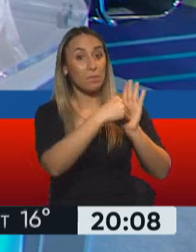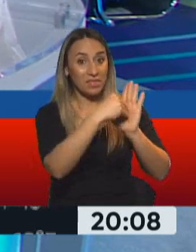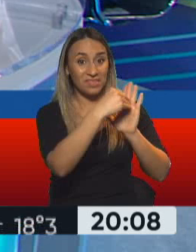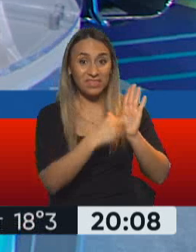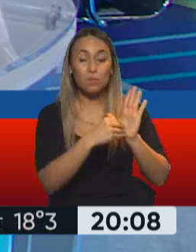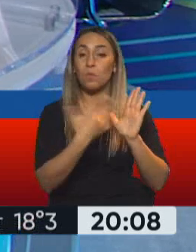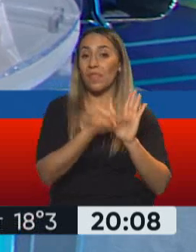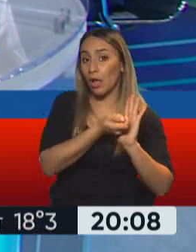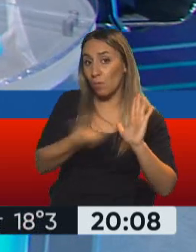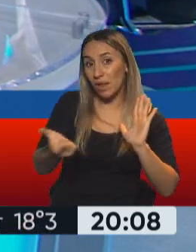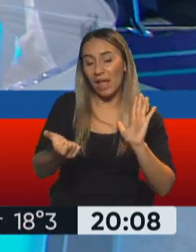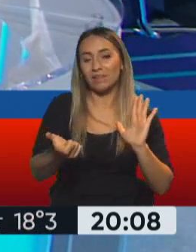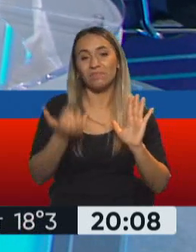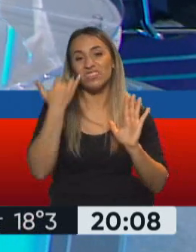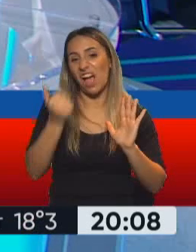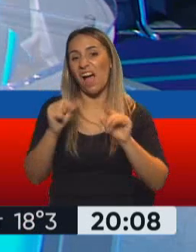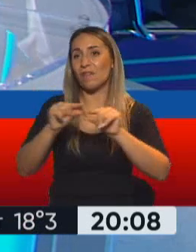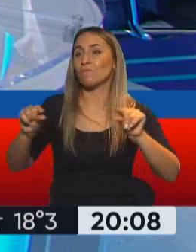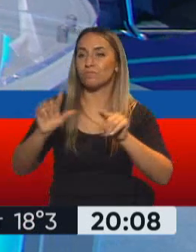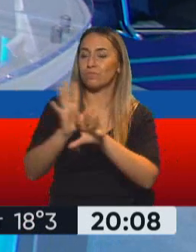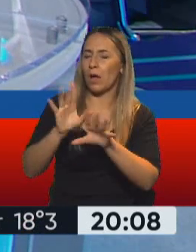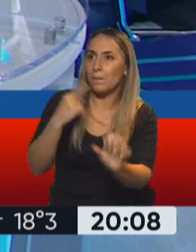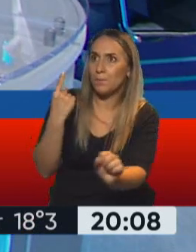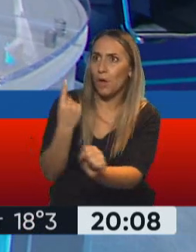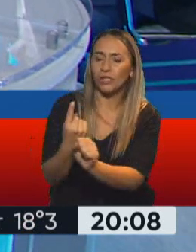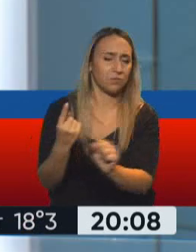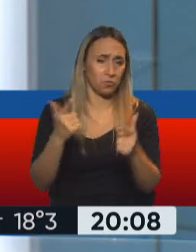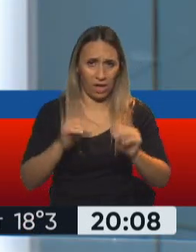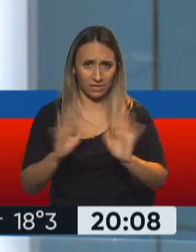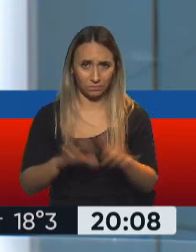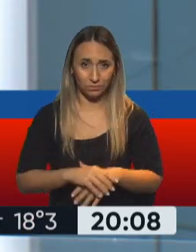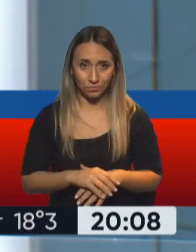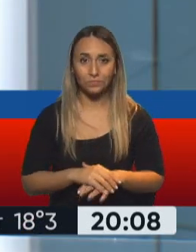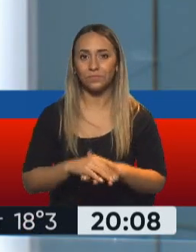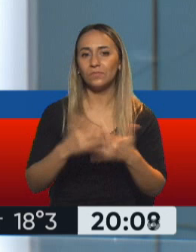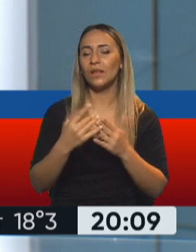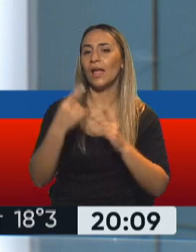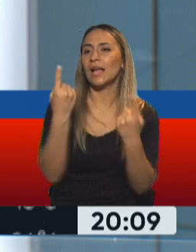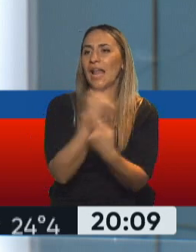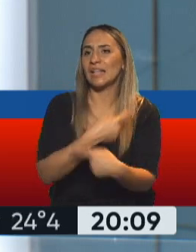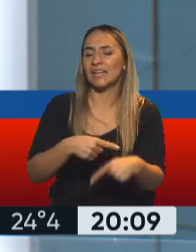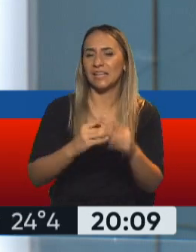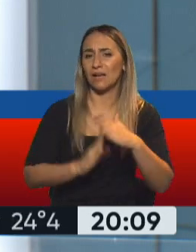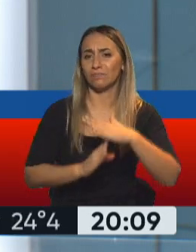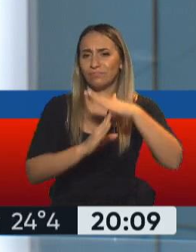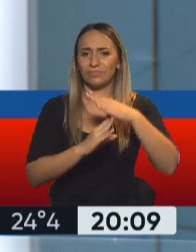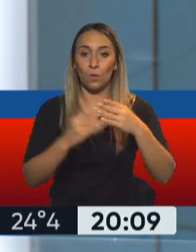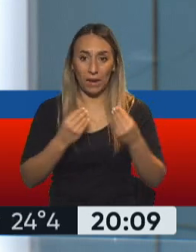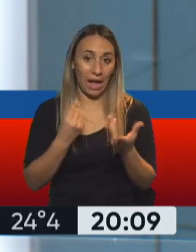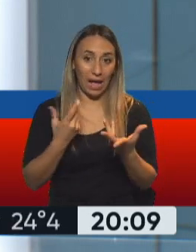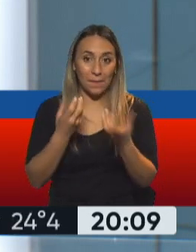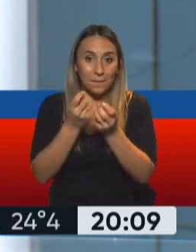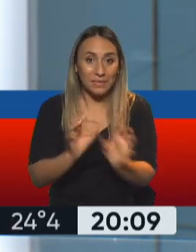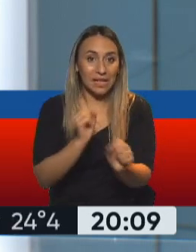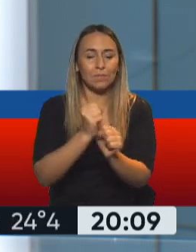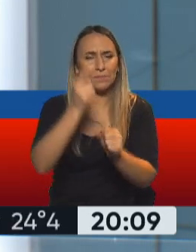Exactamente. A ver, ¿cuáles son las principales características? Son como empresas, si se quiere, ideales para trabajar, ¿no? Tiene como si uno se imagina la